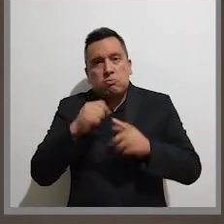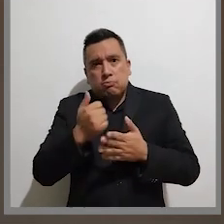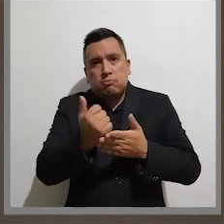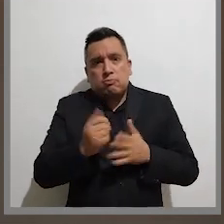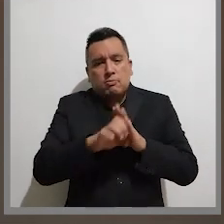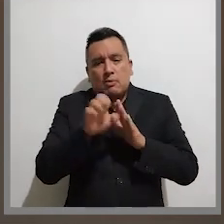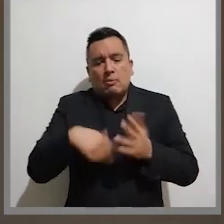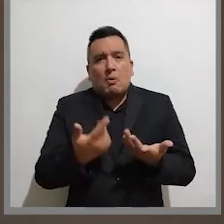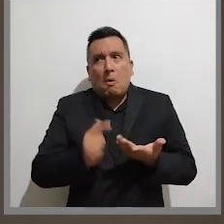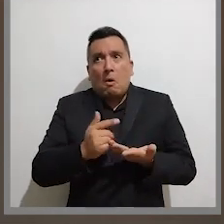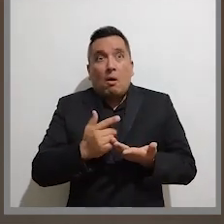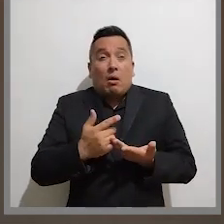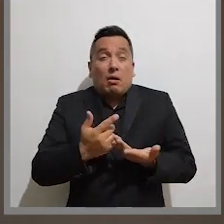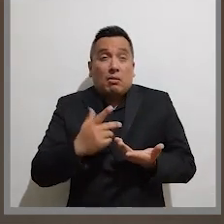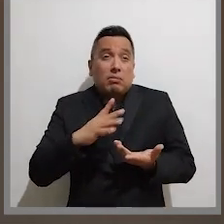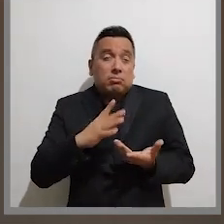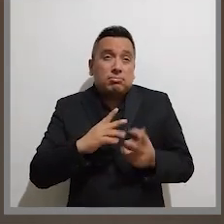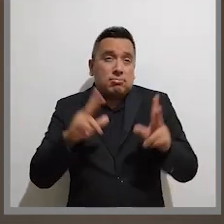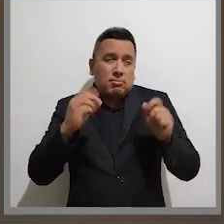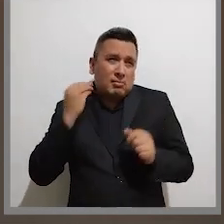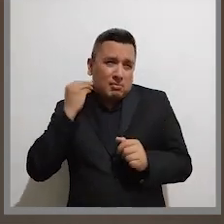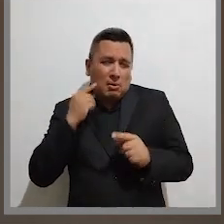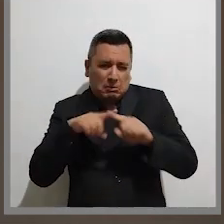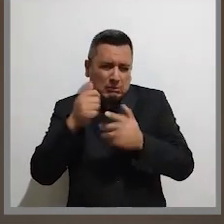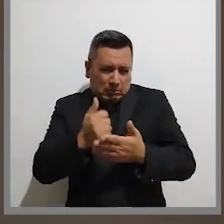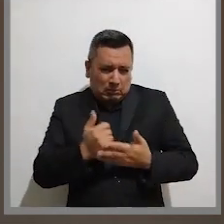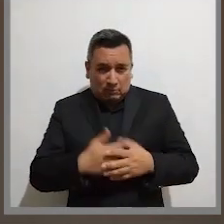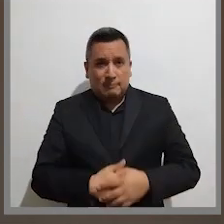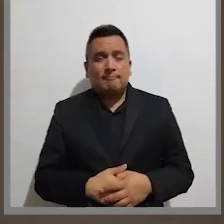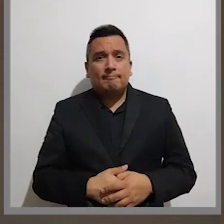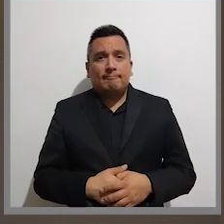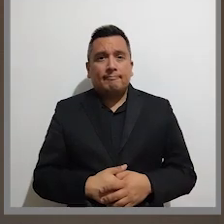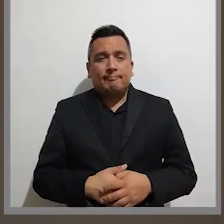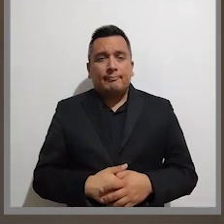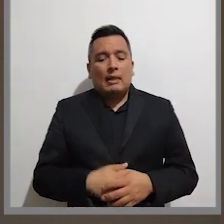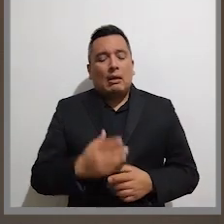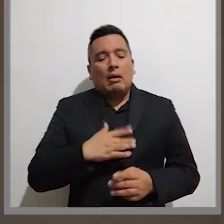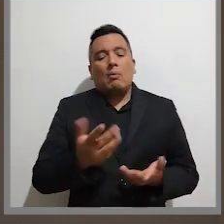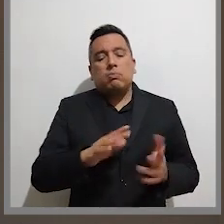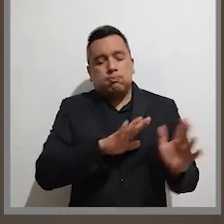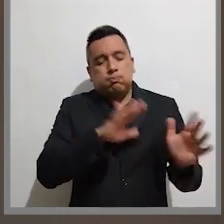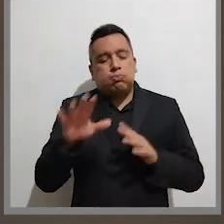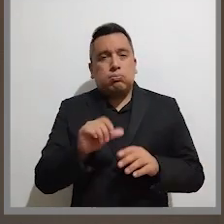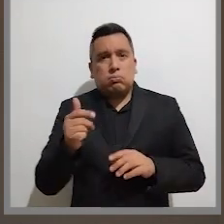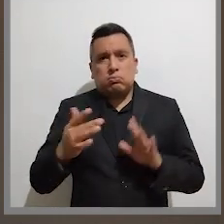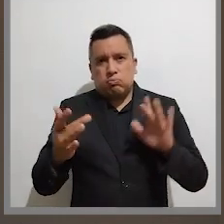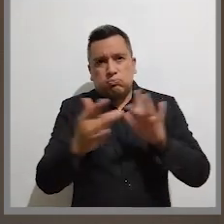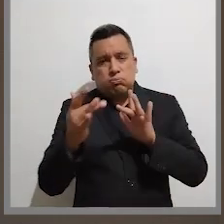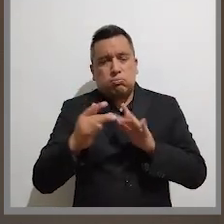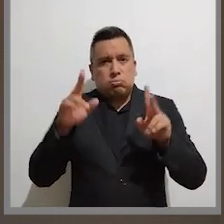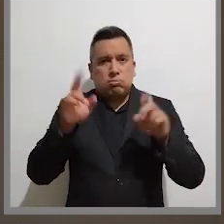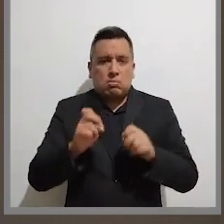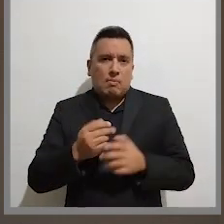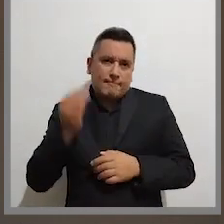de atenciones como es la jurídica. En el caso de las redes en materia legal o jurídico, sí es